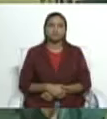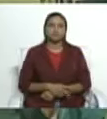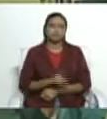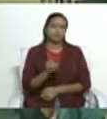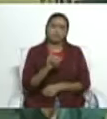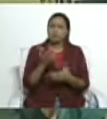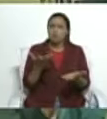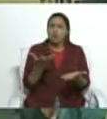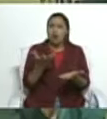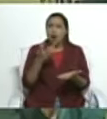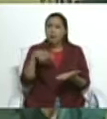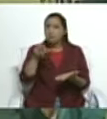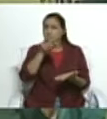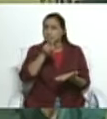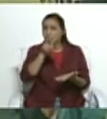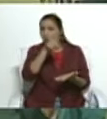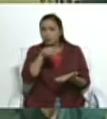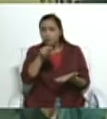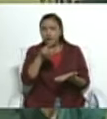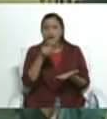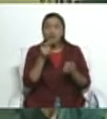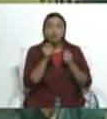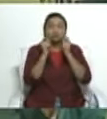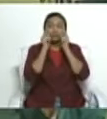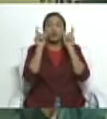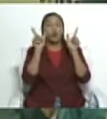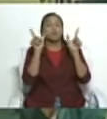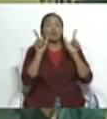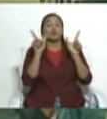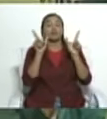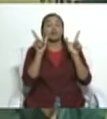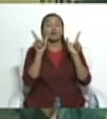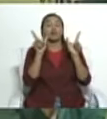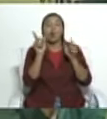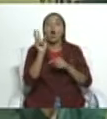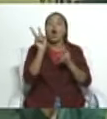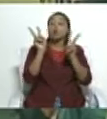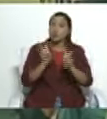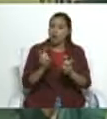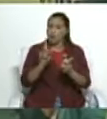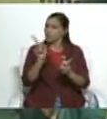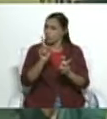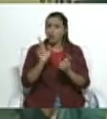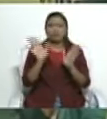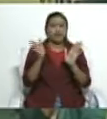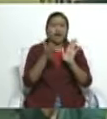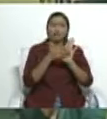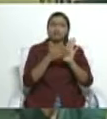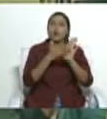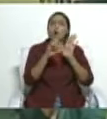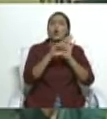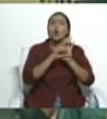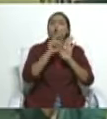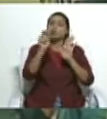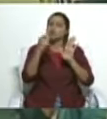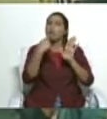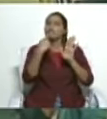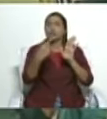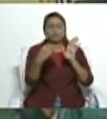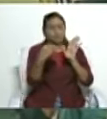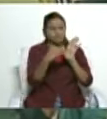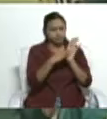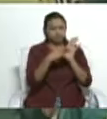ya esto está estipulado en la Constitución, y le deseamos suerte a cada uno de